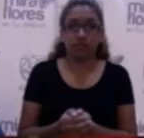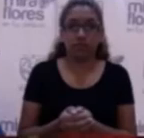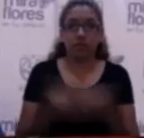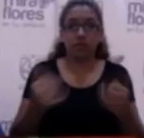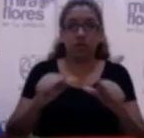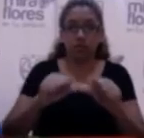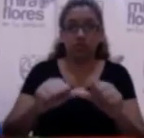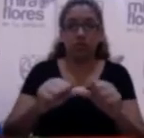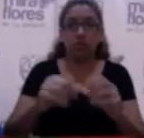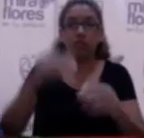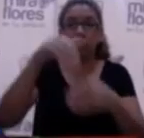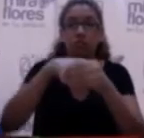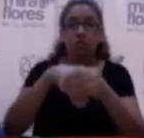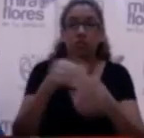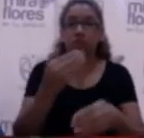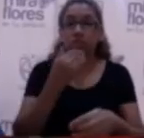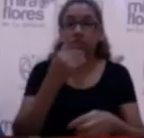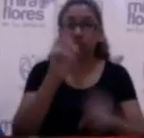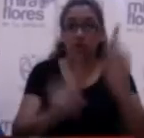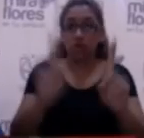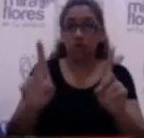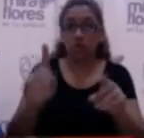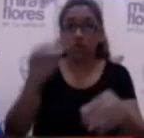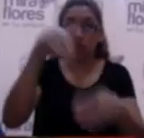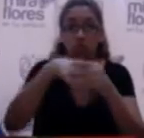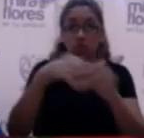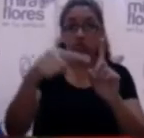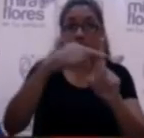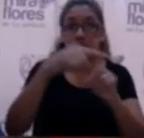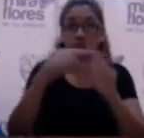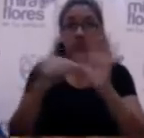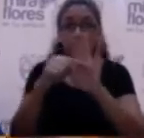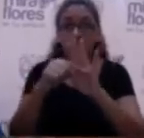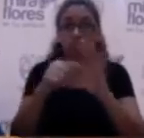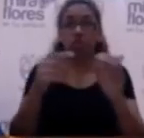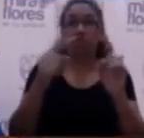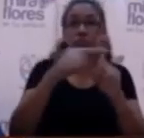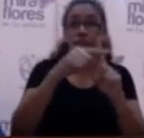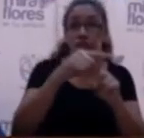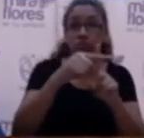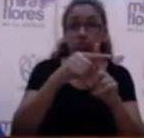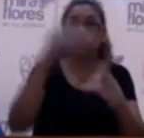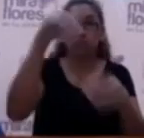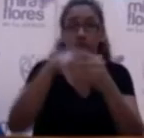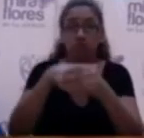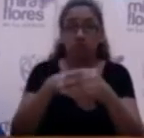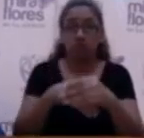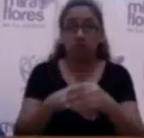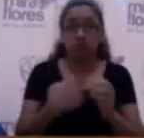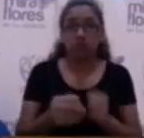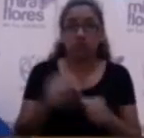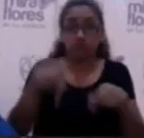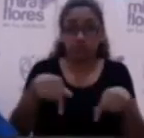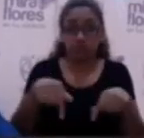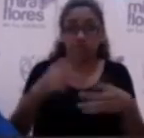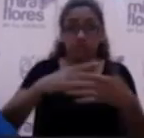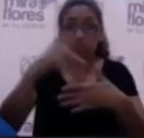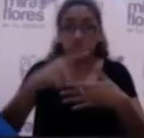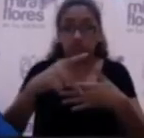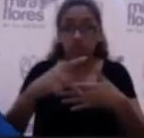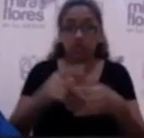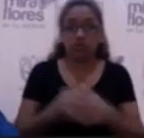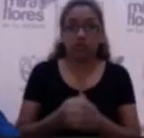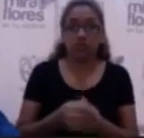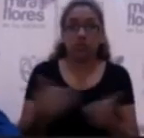comisión. Procederemos al voto. Salud. Aquellos miembros del Consejo que estén a favor de aprobar esta